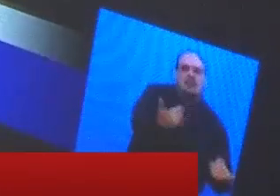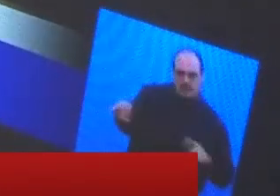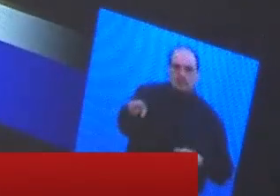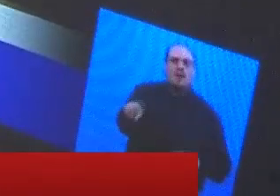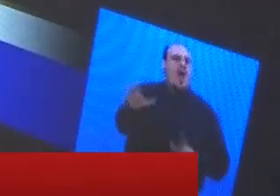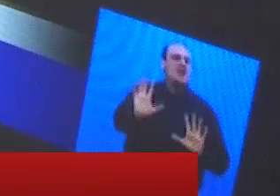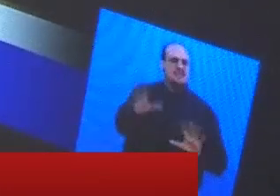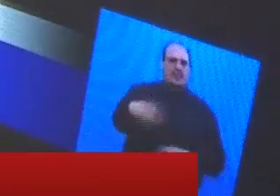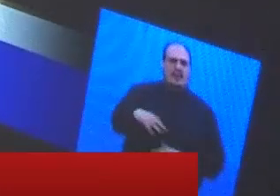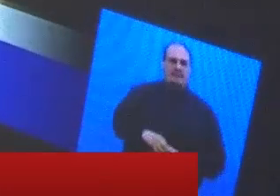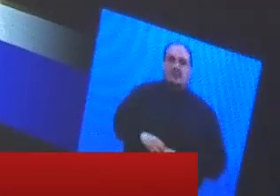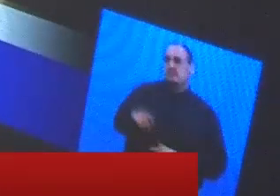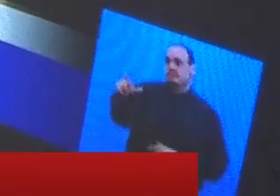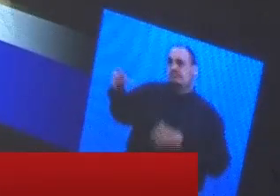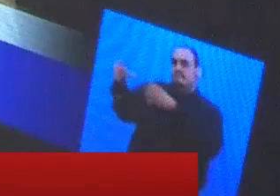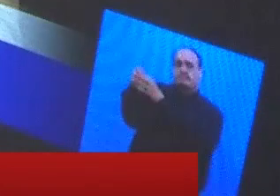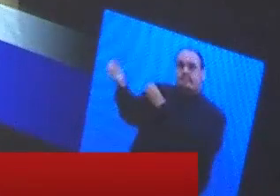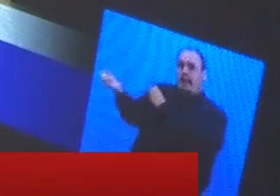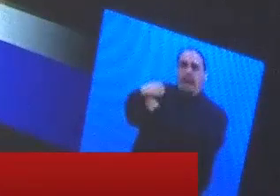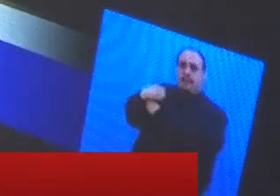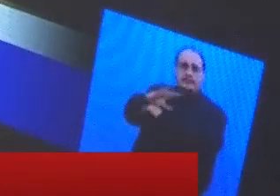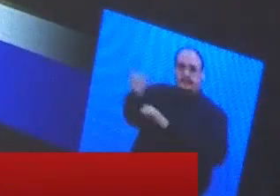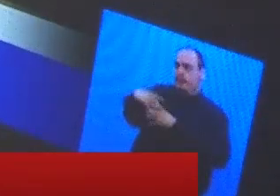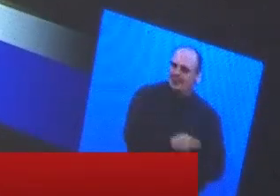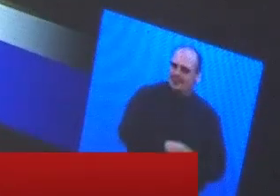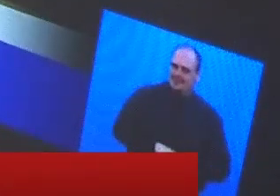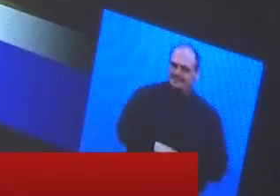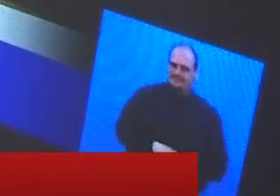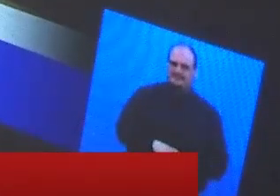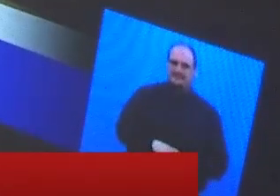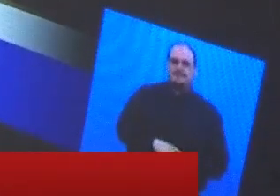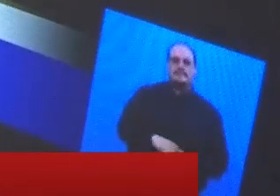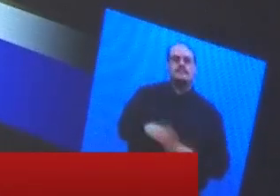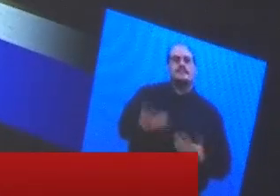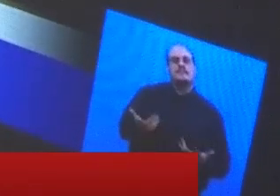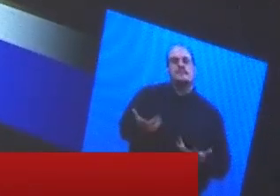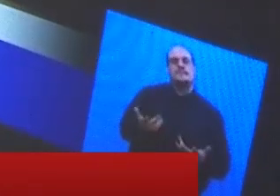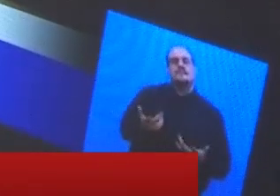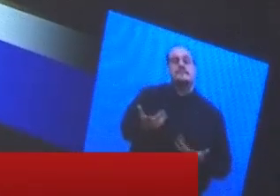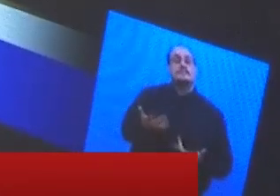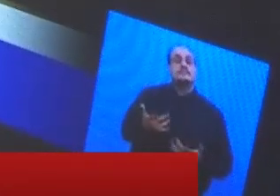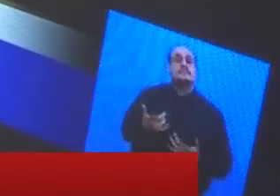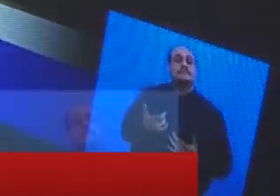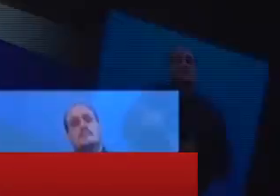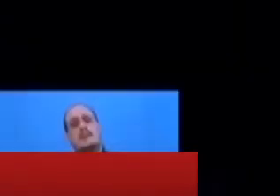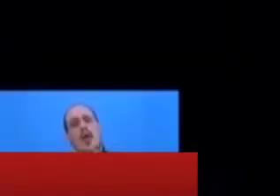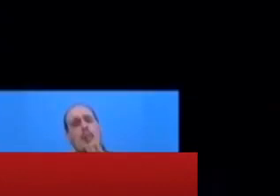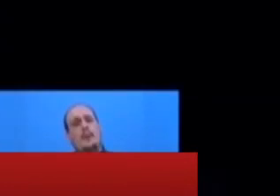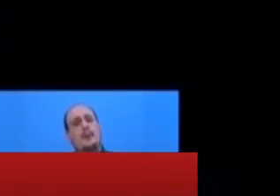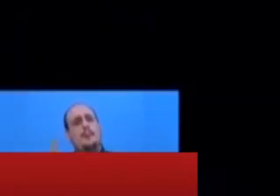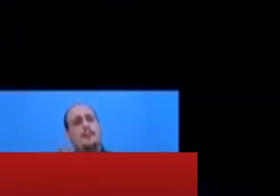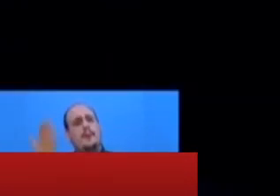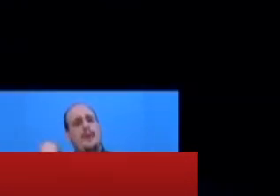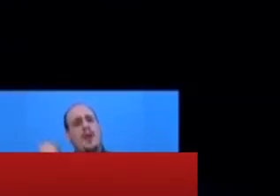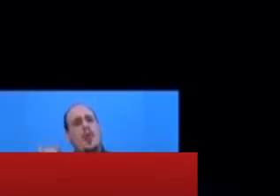poco y nada, más allá del tema cloacas, el tema, viste, de alguna manera en eso. Expert, tampoco, poco y nada. En el